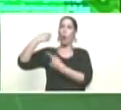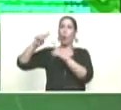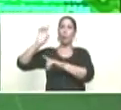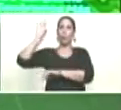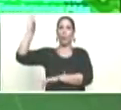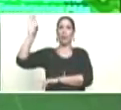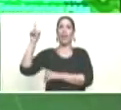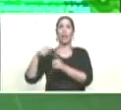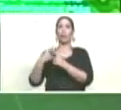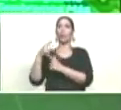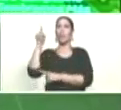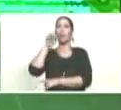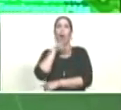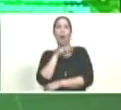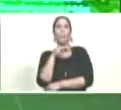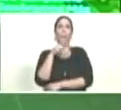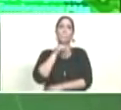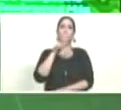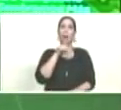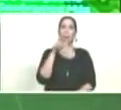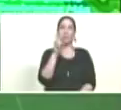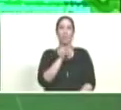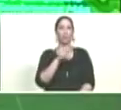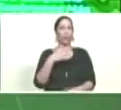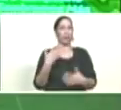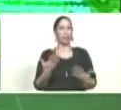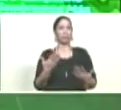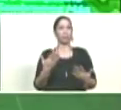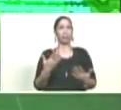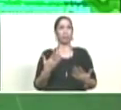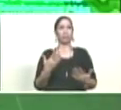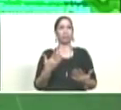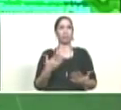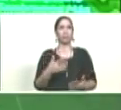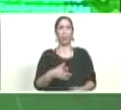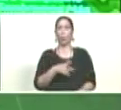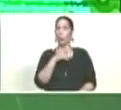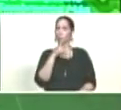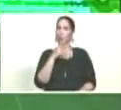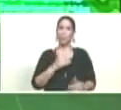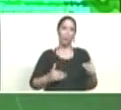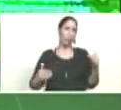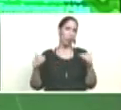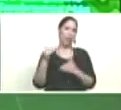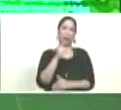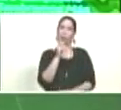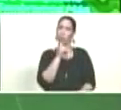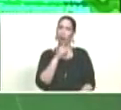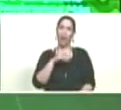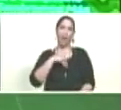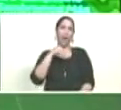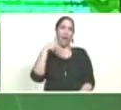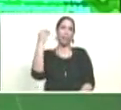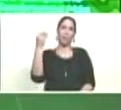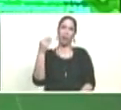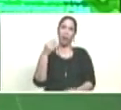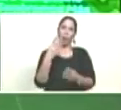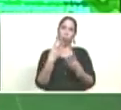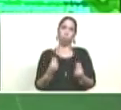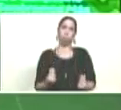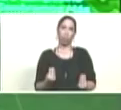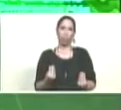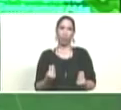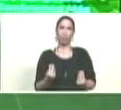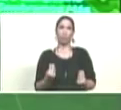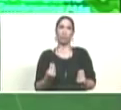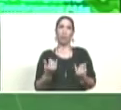Son críticos, sí. Tienen crítica a la moral, tienen crítica a la ética, tienen crítica al alma porque se les pudrió. Eso sí, los